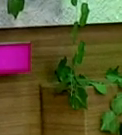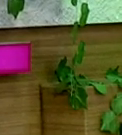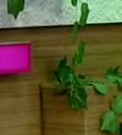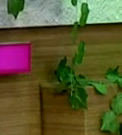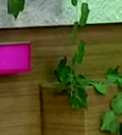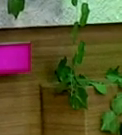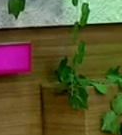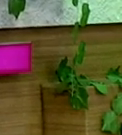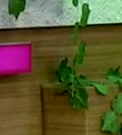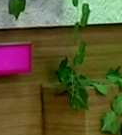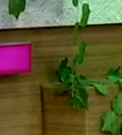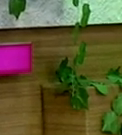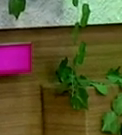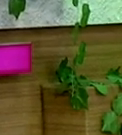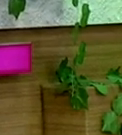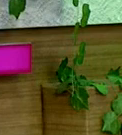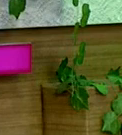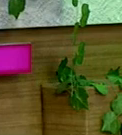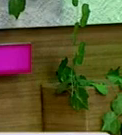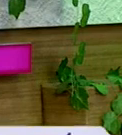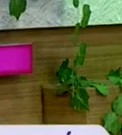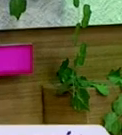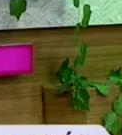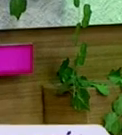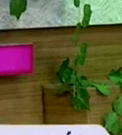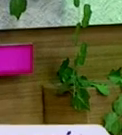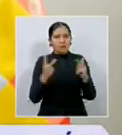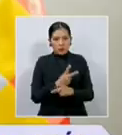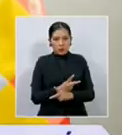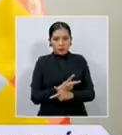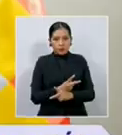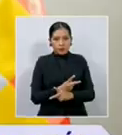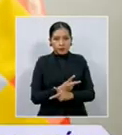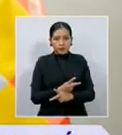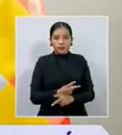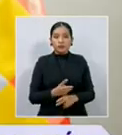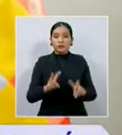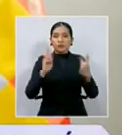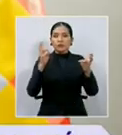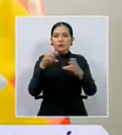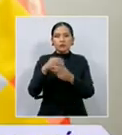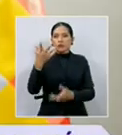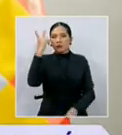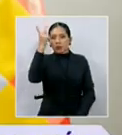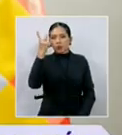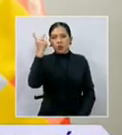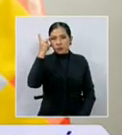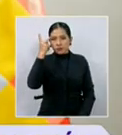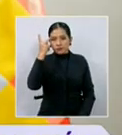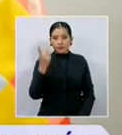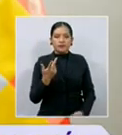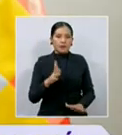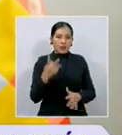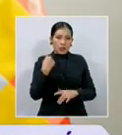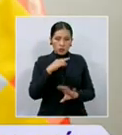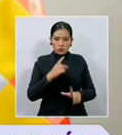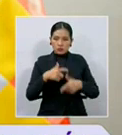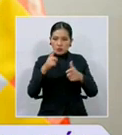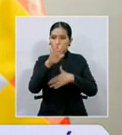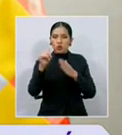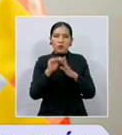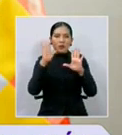de diferentes temas, entre ellos la economía. Escuche lo que dijo. Desde lo político, devolvimos al pueblo